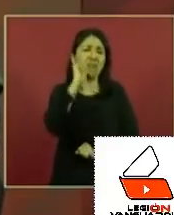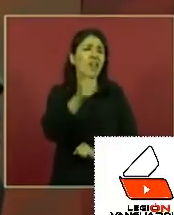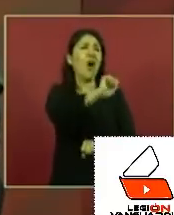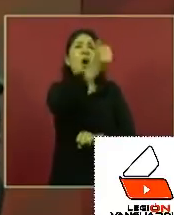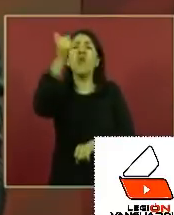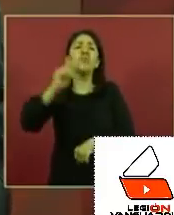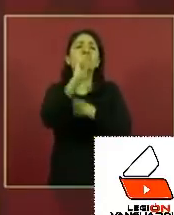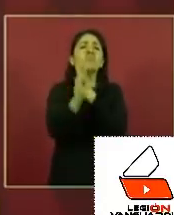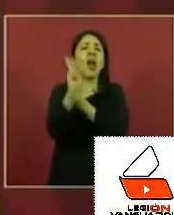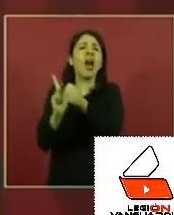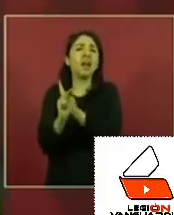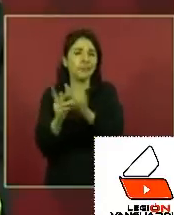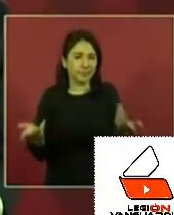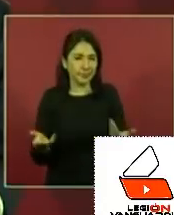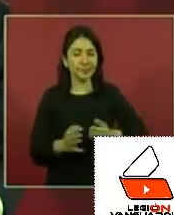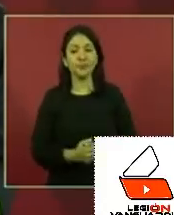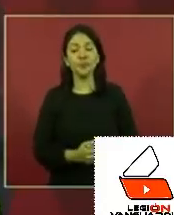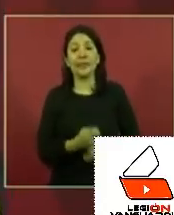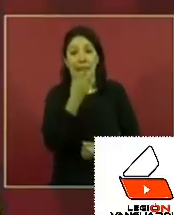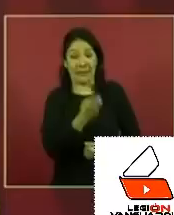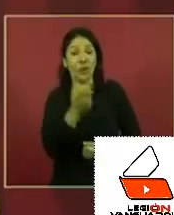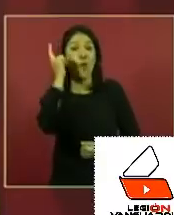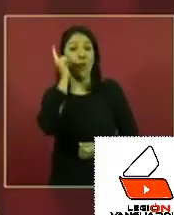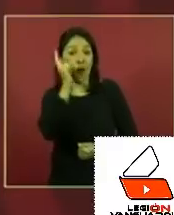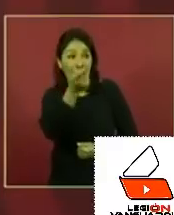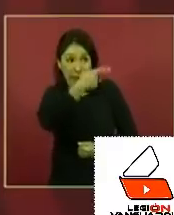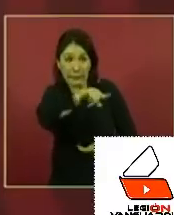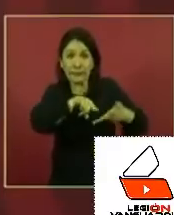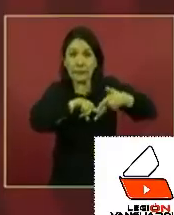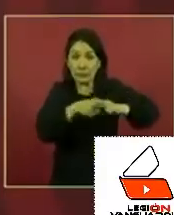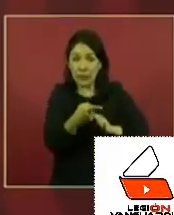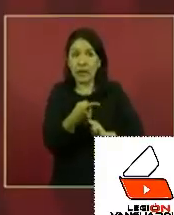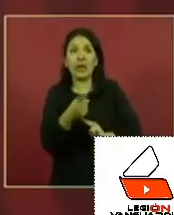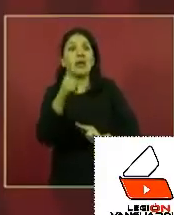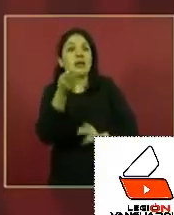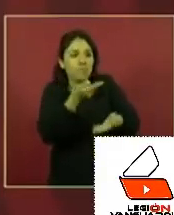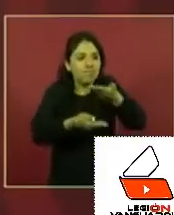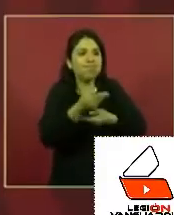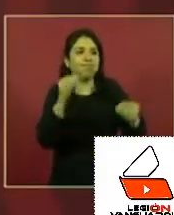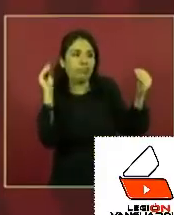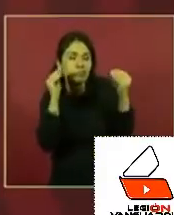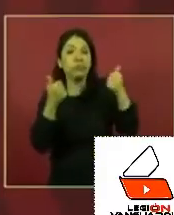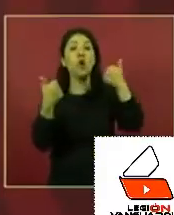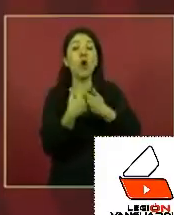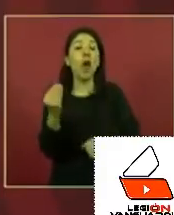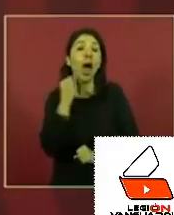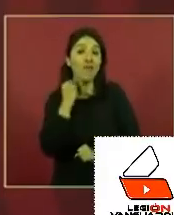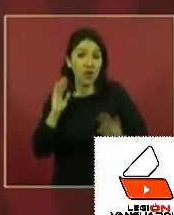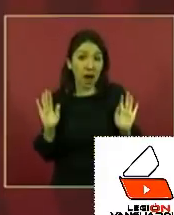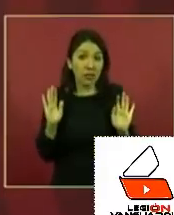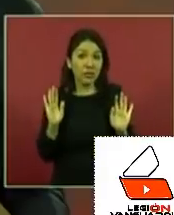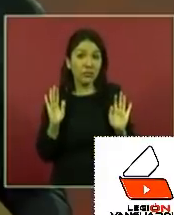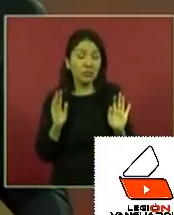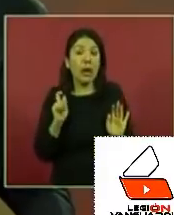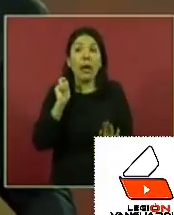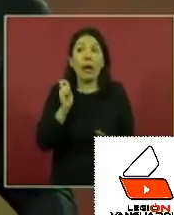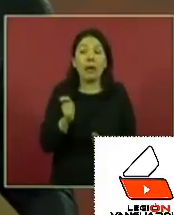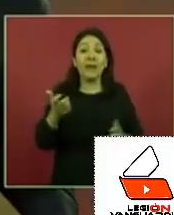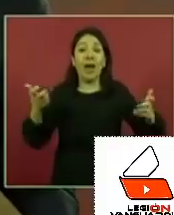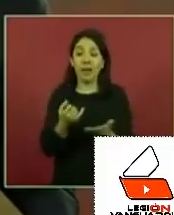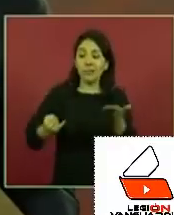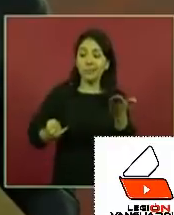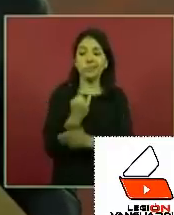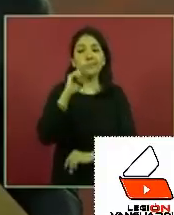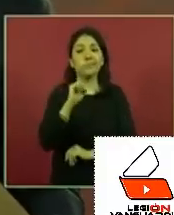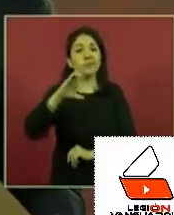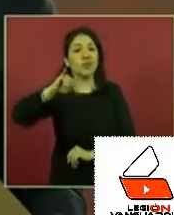Entonces ojalá Y ya empiecen A revisar Con sus abogados Lo que resolvió La